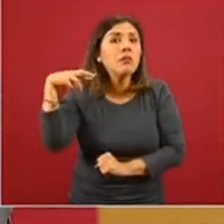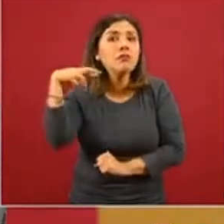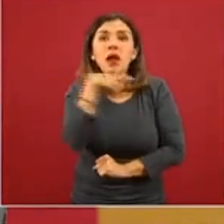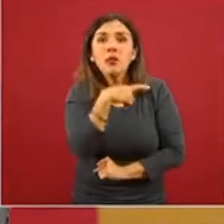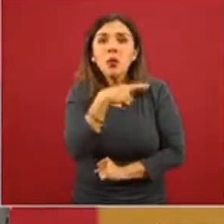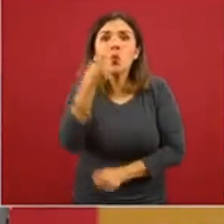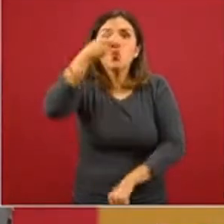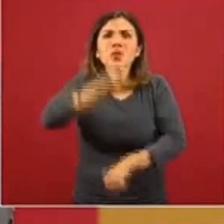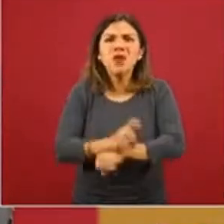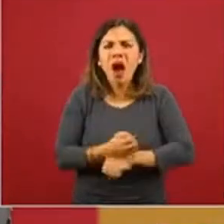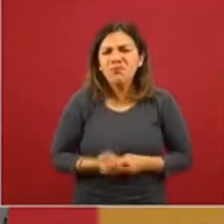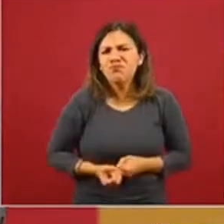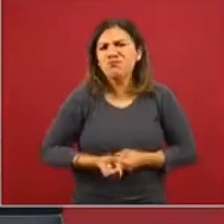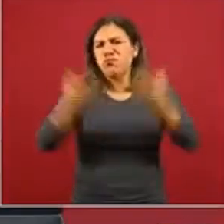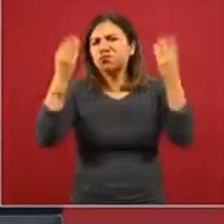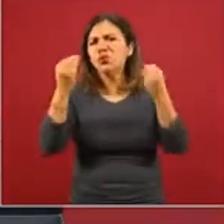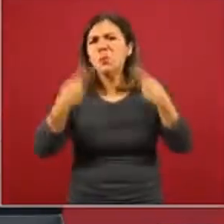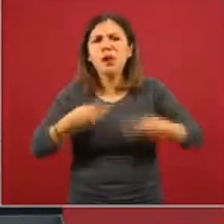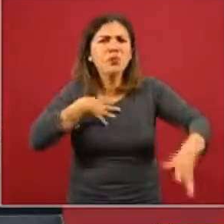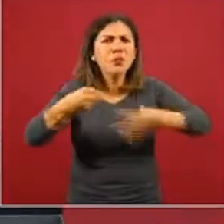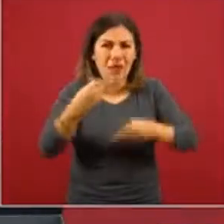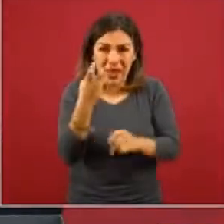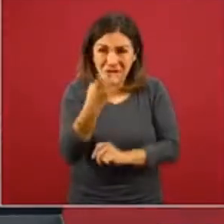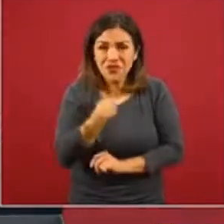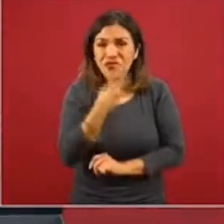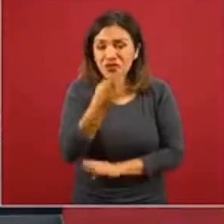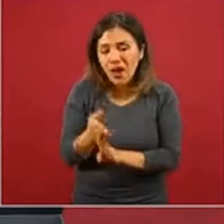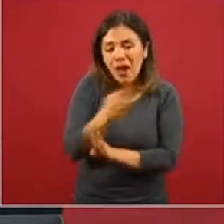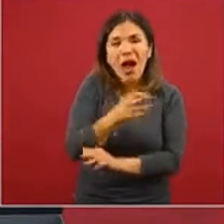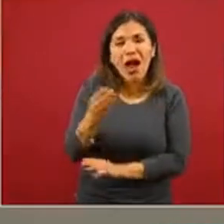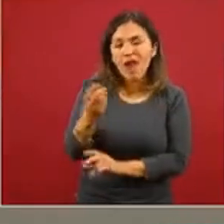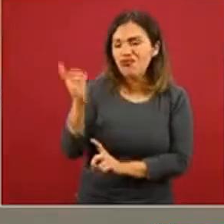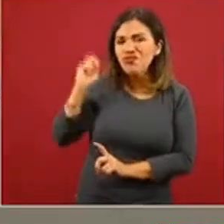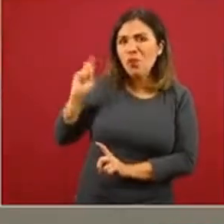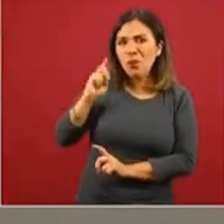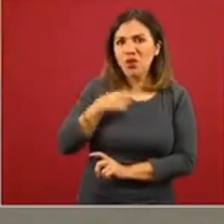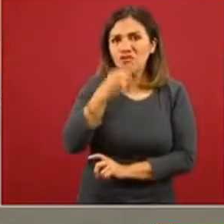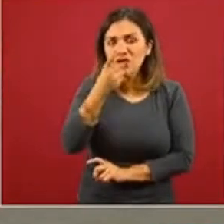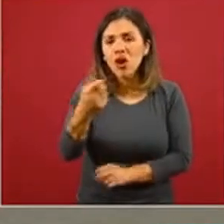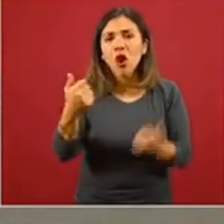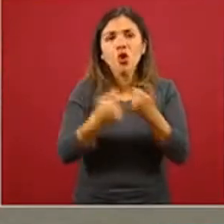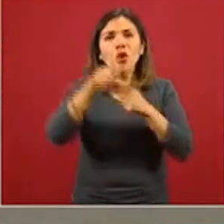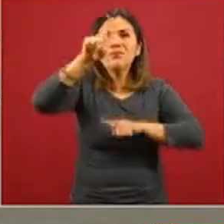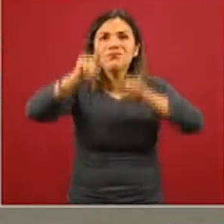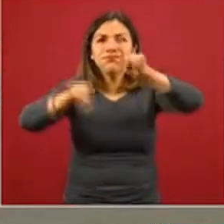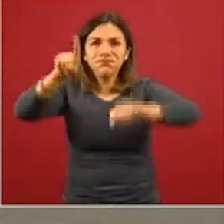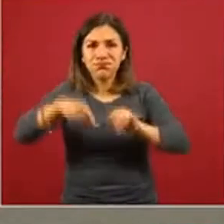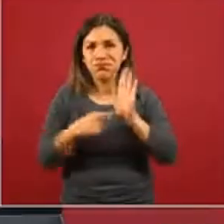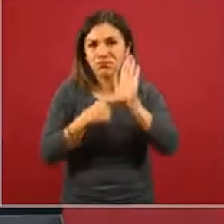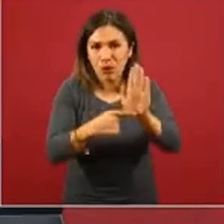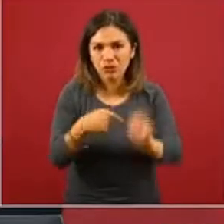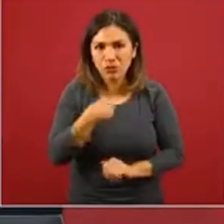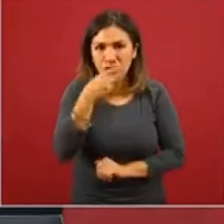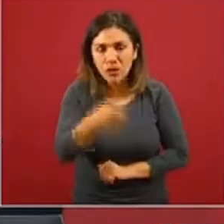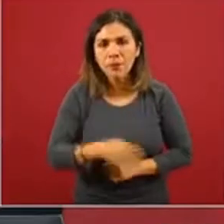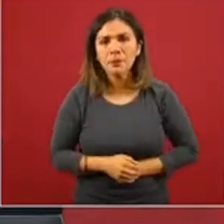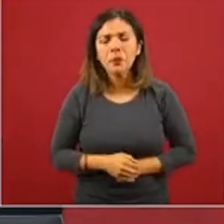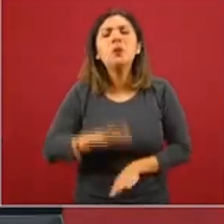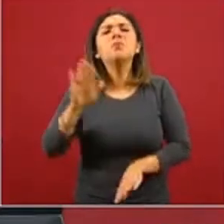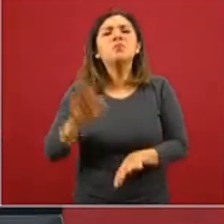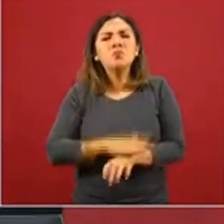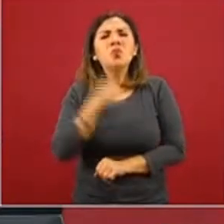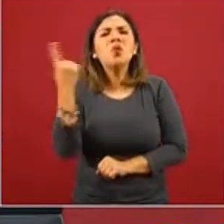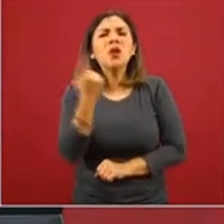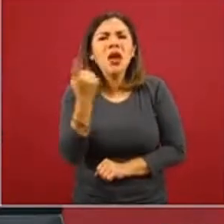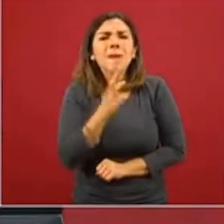epidemias explosivas. Esto lo comentábamos el domingo pasado con unas gráficas. ¿Por qué queremos